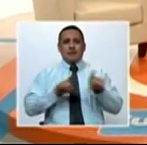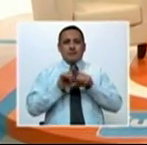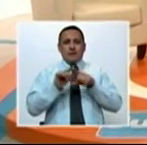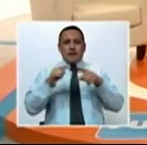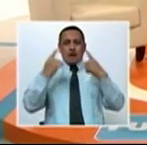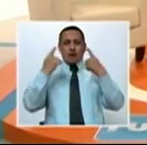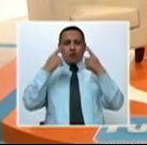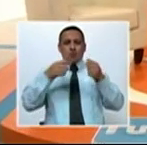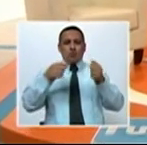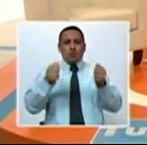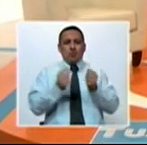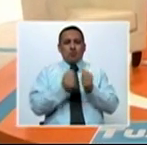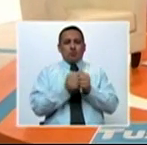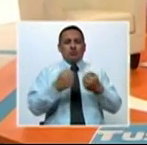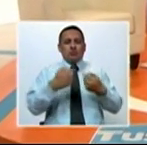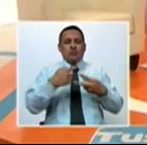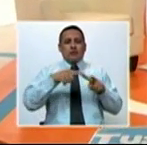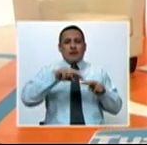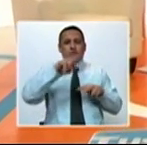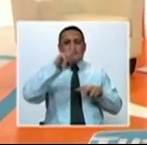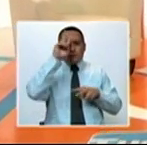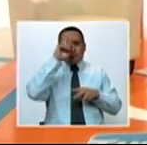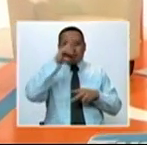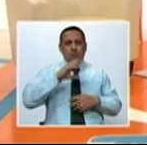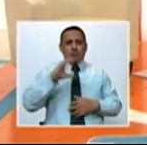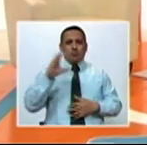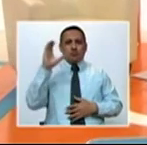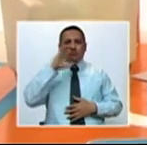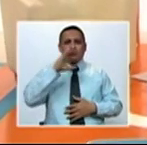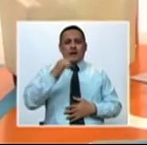junto a TV Perú buscan